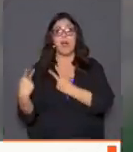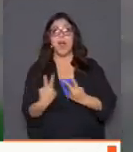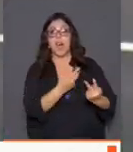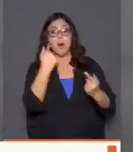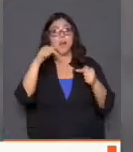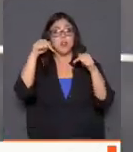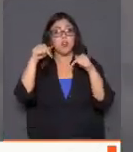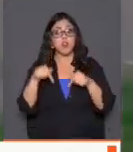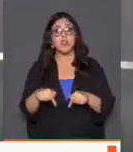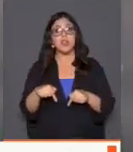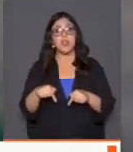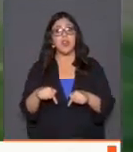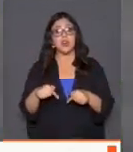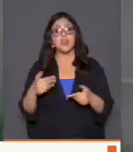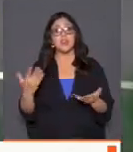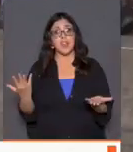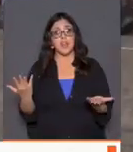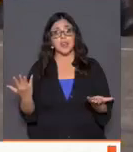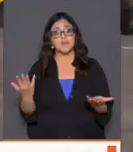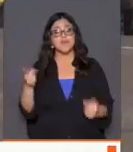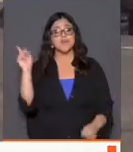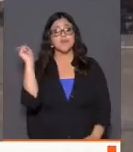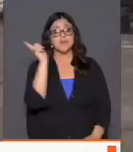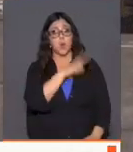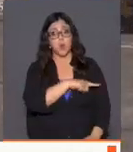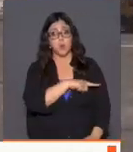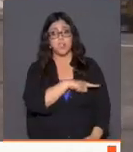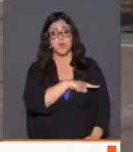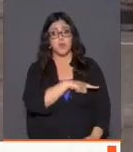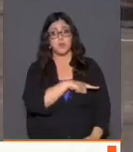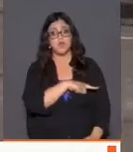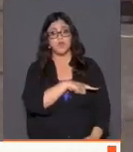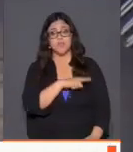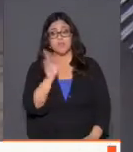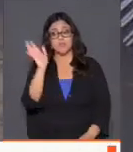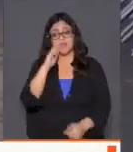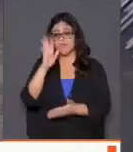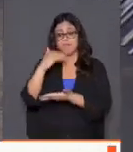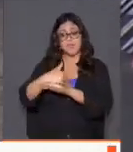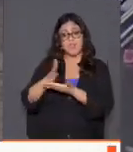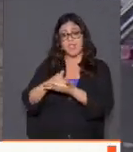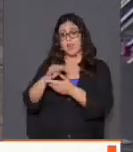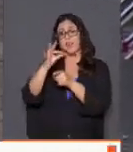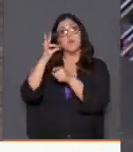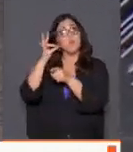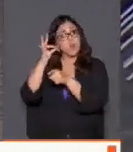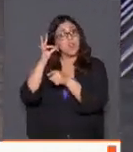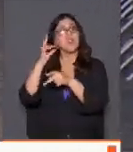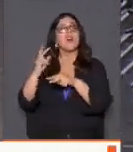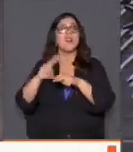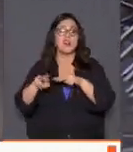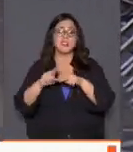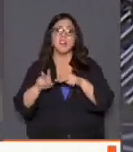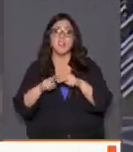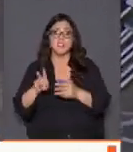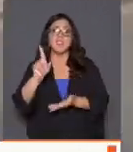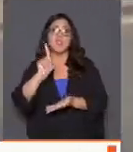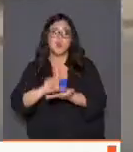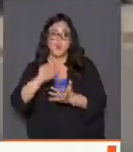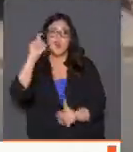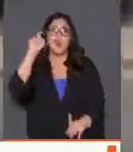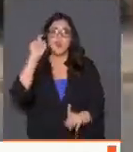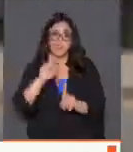hubo espacio para una travesía más una que sin haber sido planificada por ella se realizó en uno de sus lugares favoritos